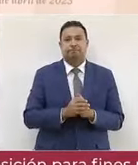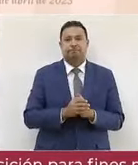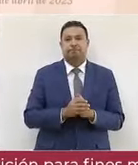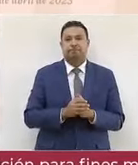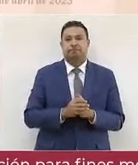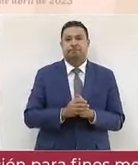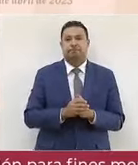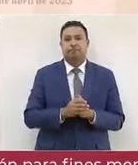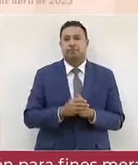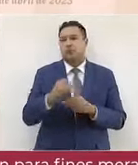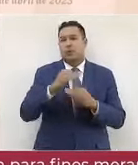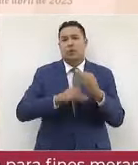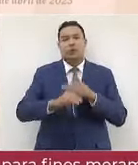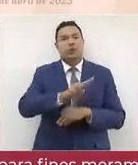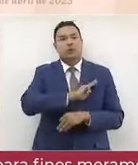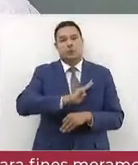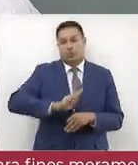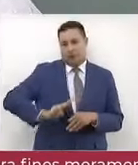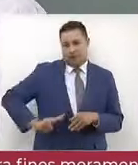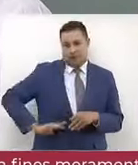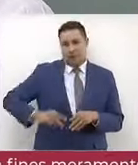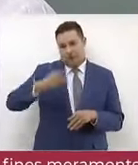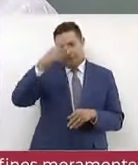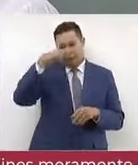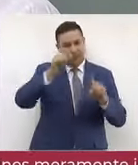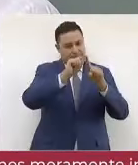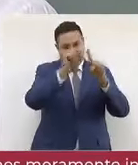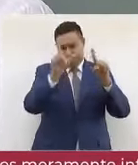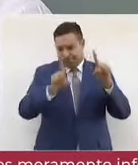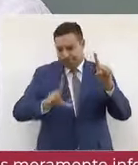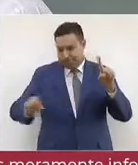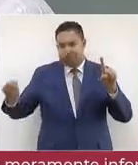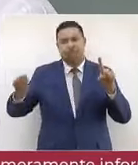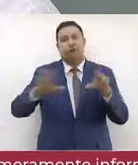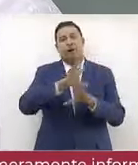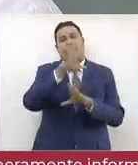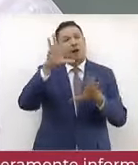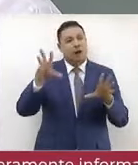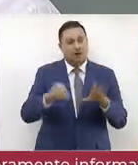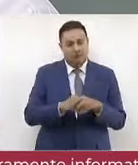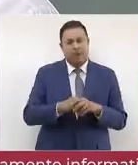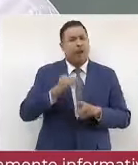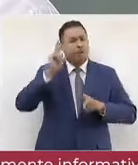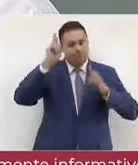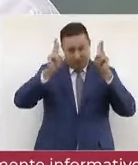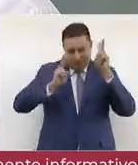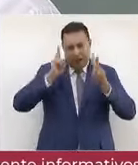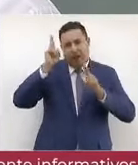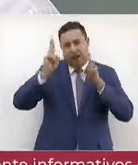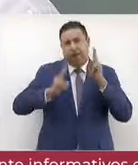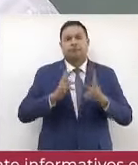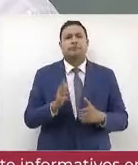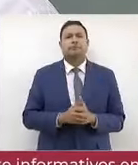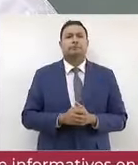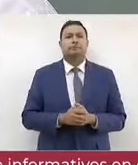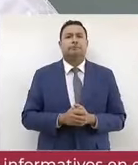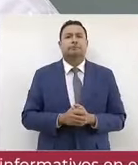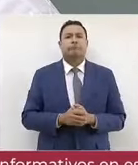los municipios de México, y los he visitado en